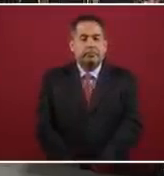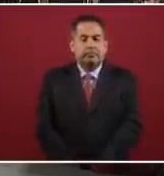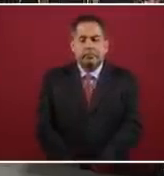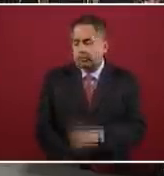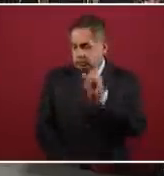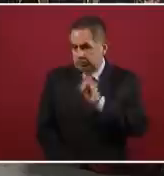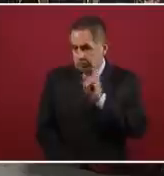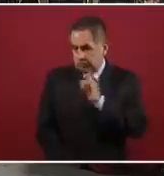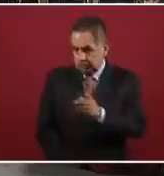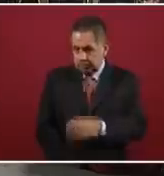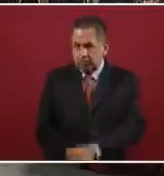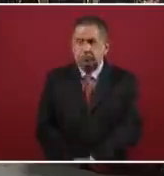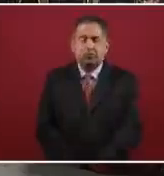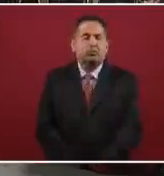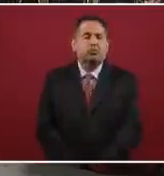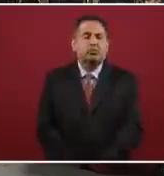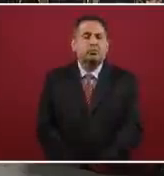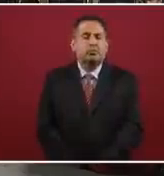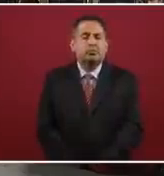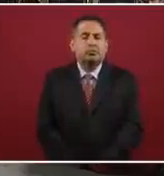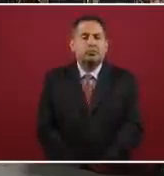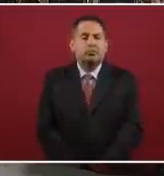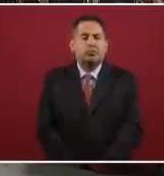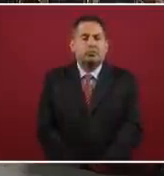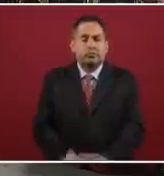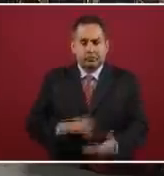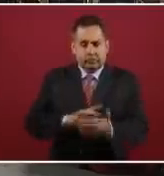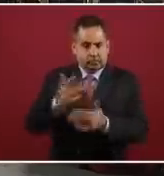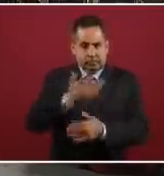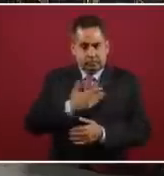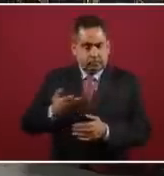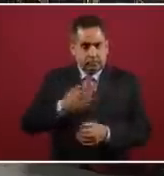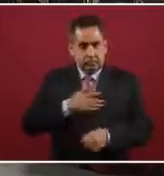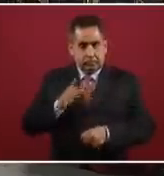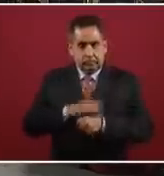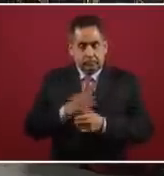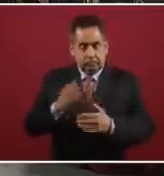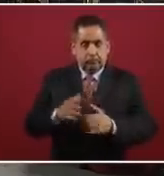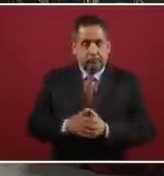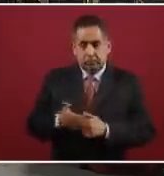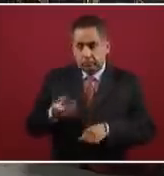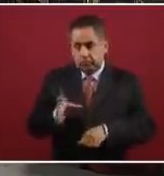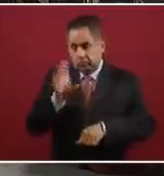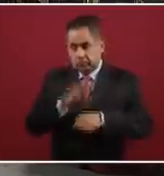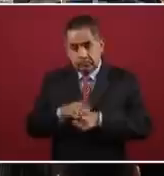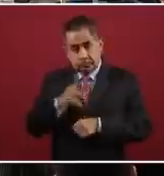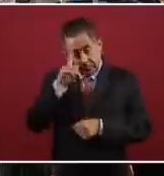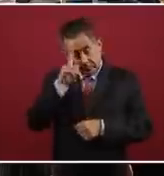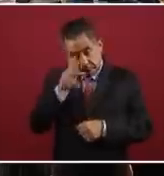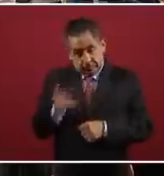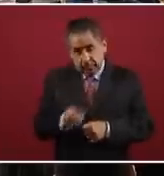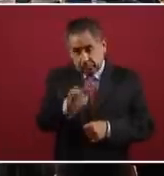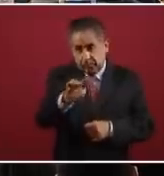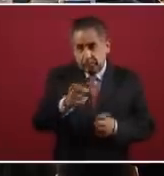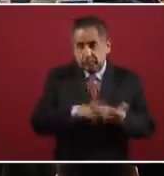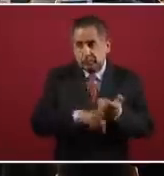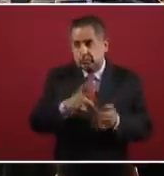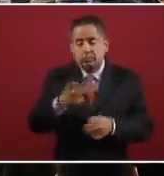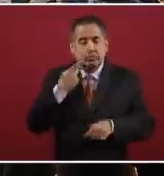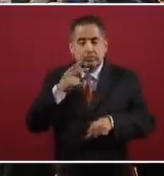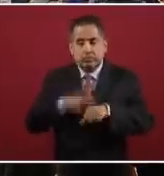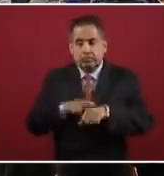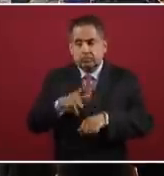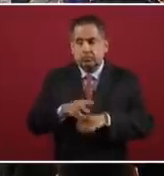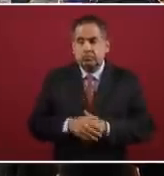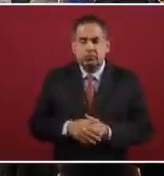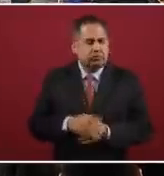mujer. Gracias, presidente. Buenos días. Primero quisiera pedirle, si me permite, hacer una pregunta al procurador.